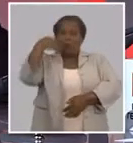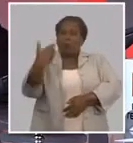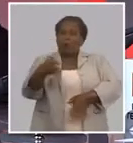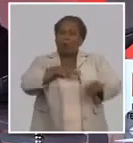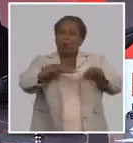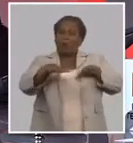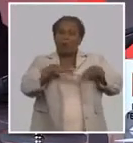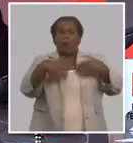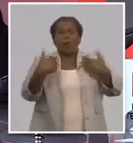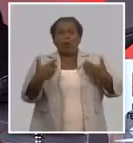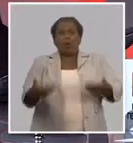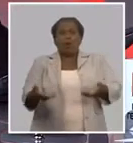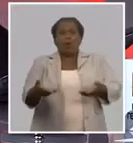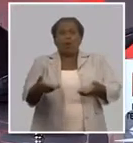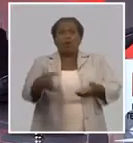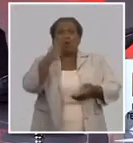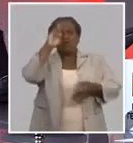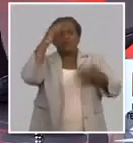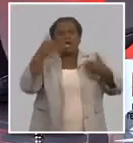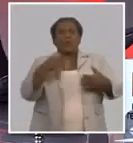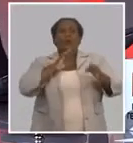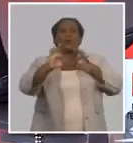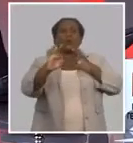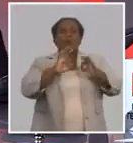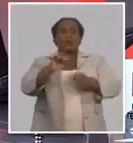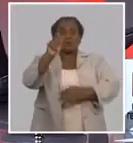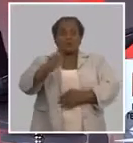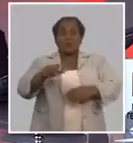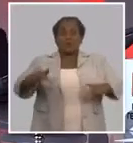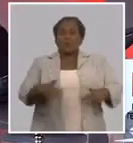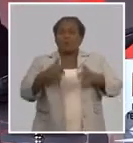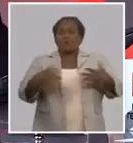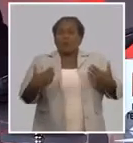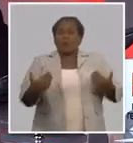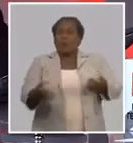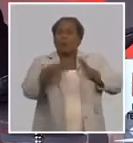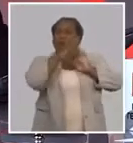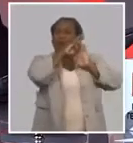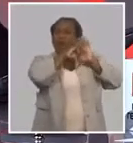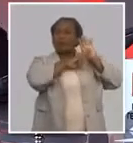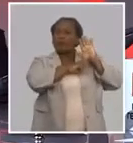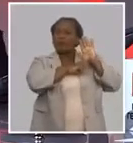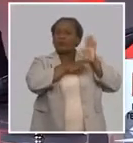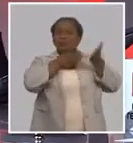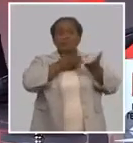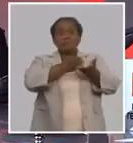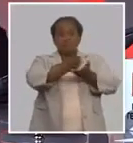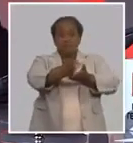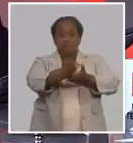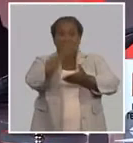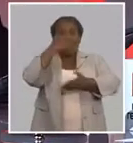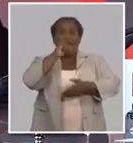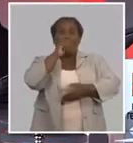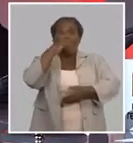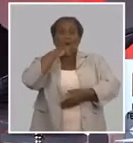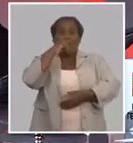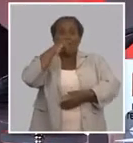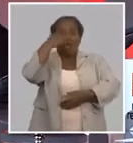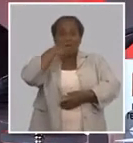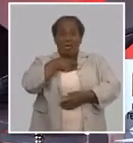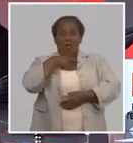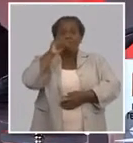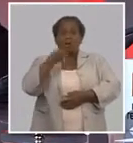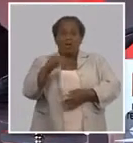los protocolos sanitarios se han establecido y se están cumpliendo que regulaciones pues mantiene la aduana general de la república para